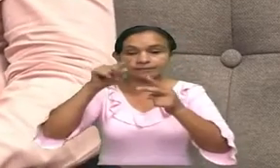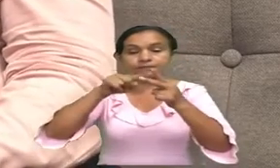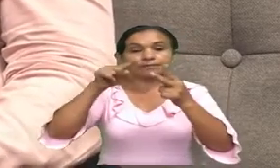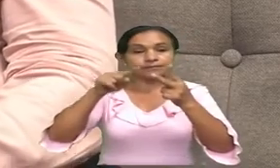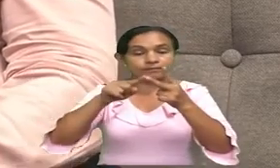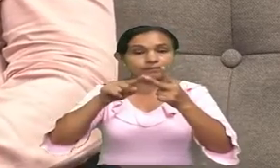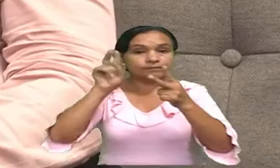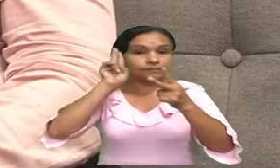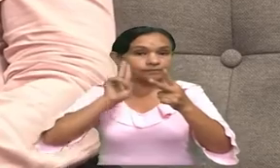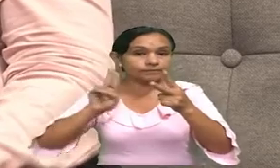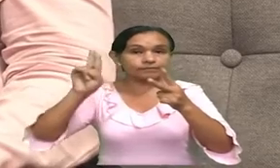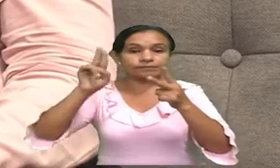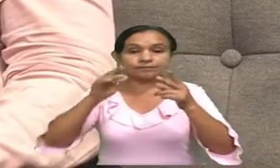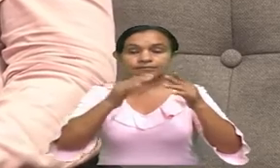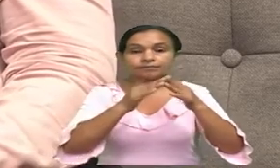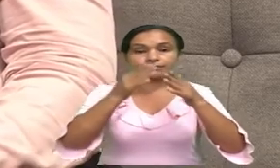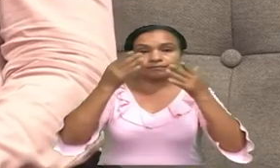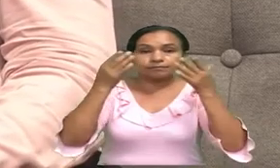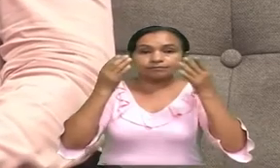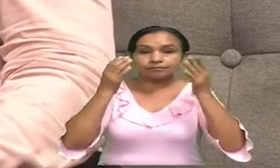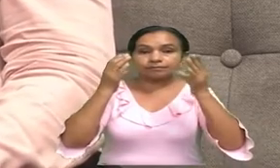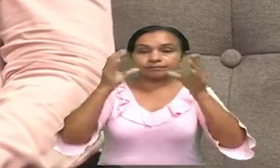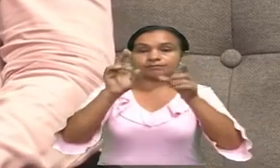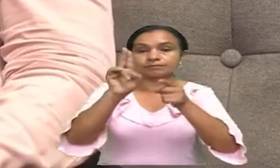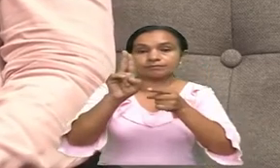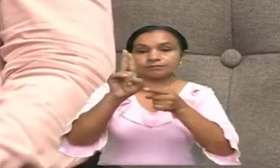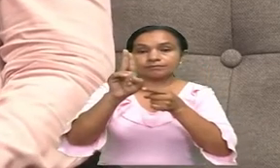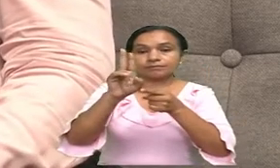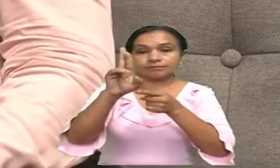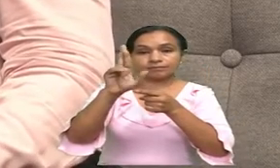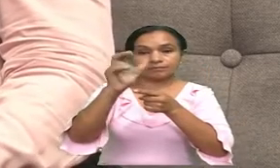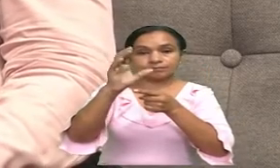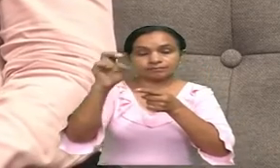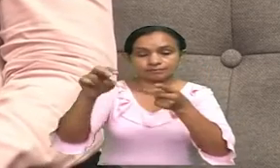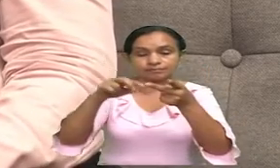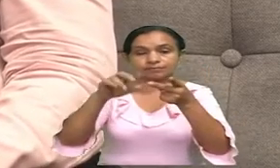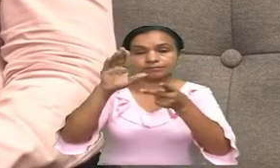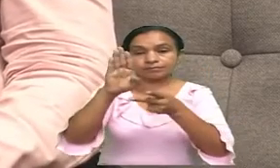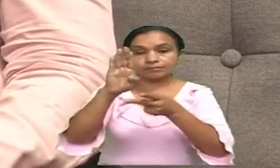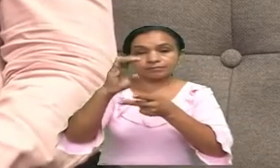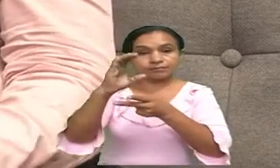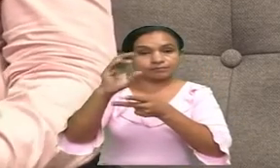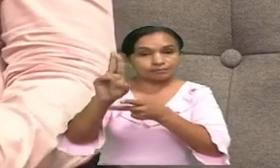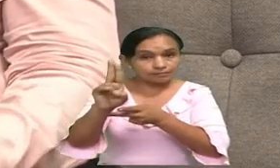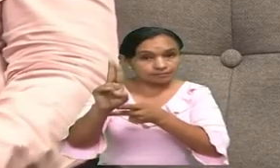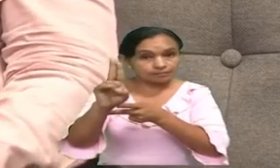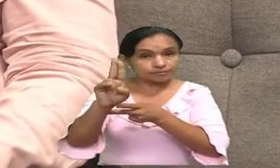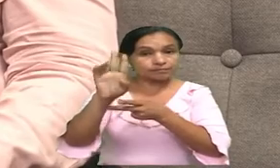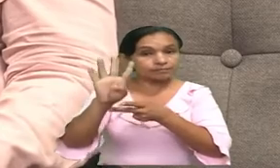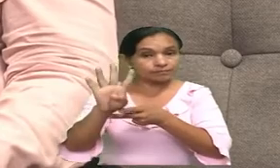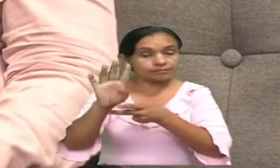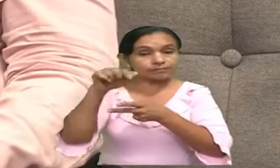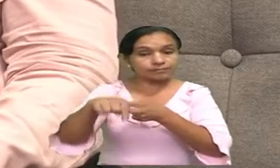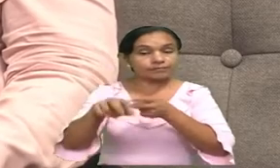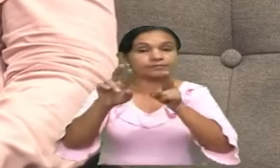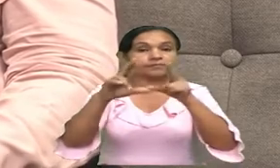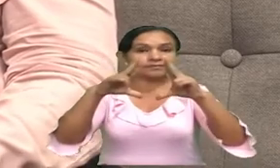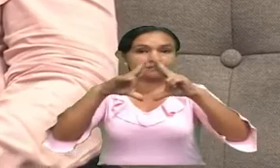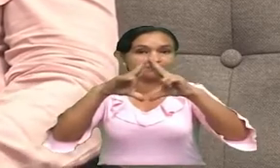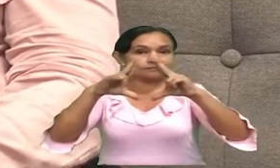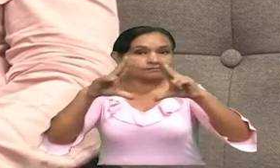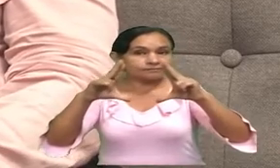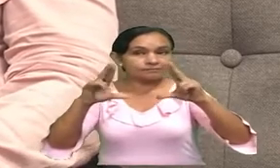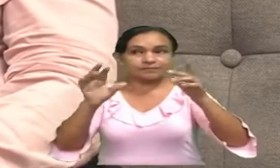universidades comunitarias, Caribeña, okay. Huracán y Vicu. Entonces, eso, hacer la sesión en Nicaragua, pues es un